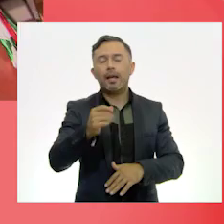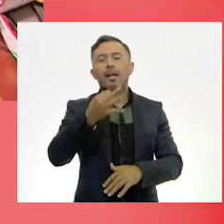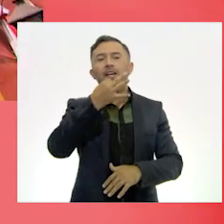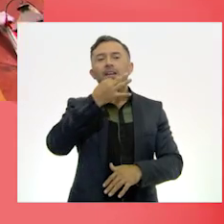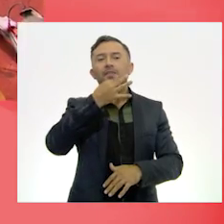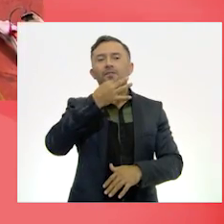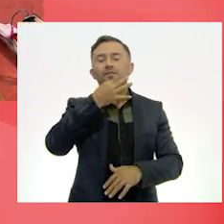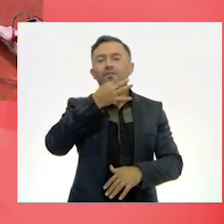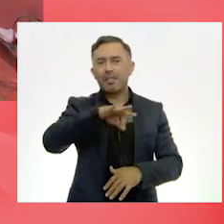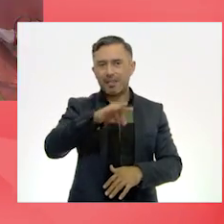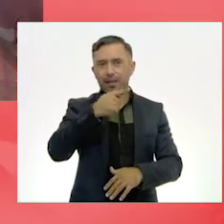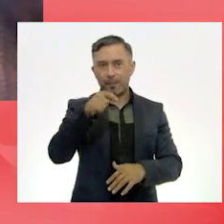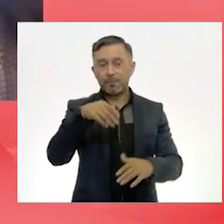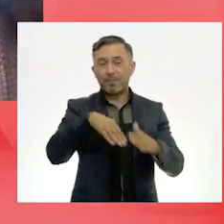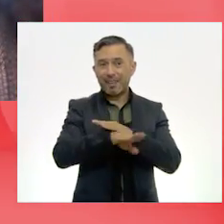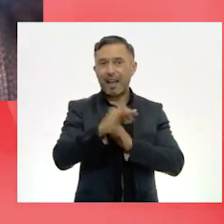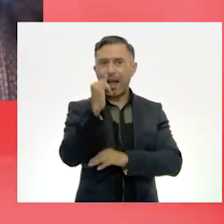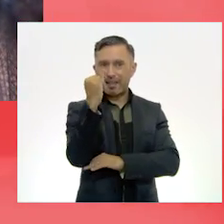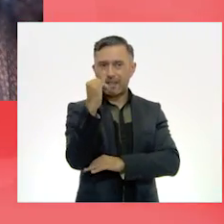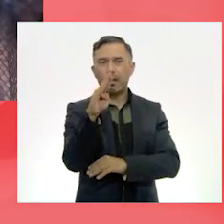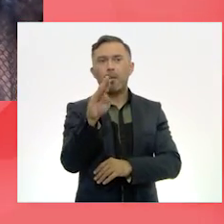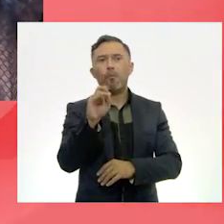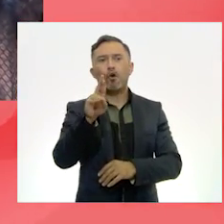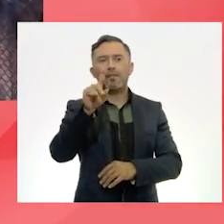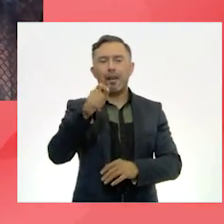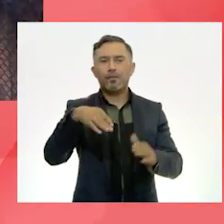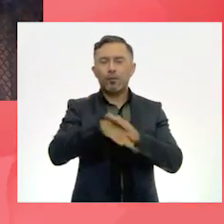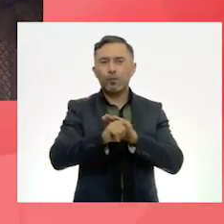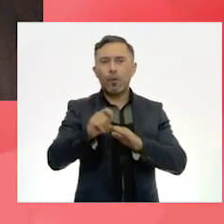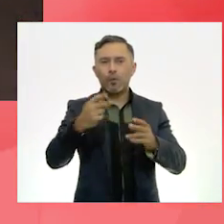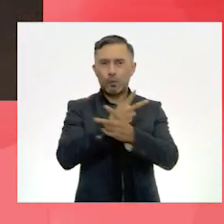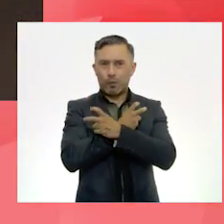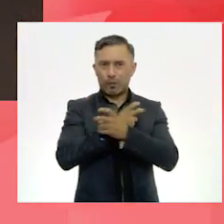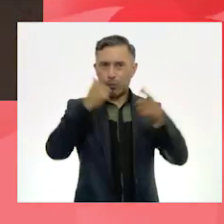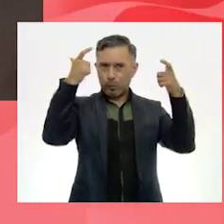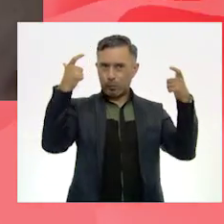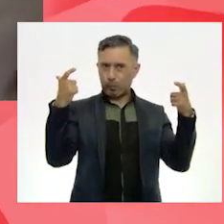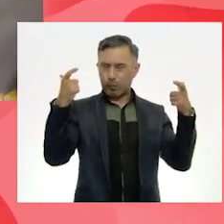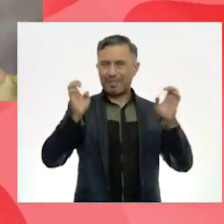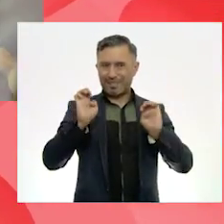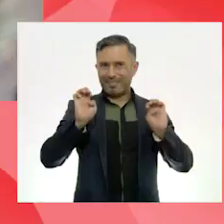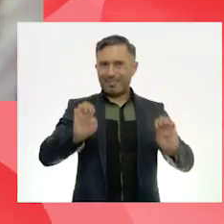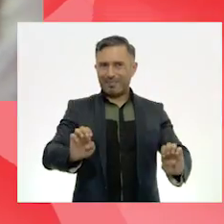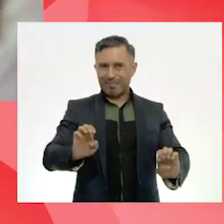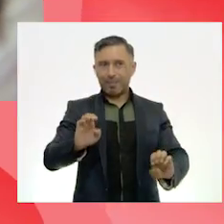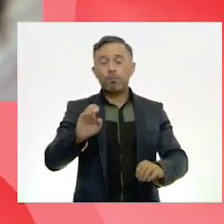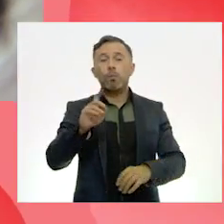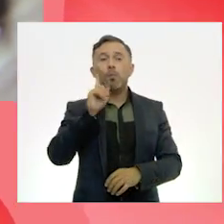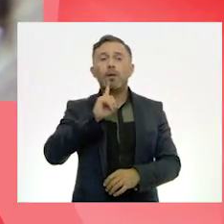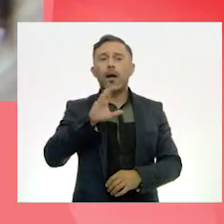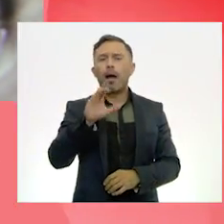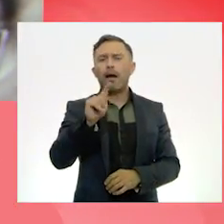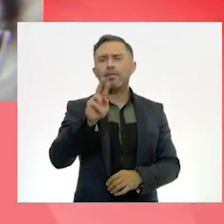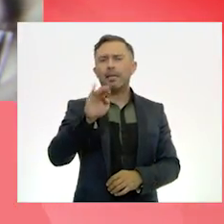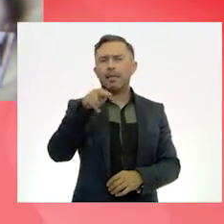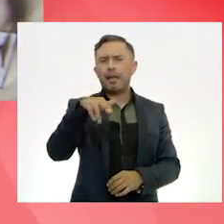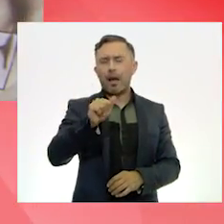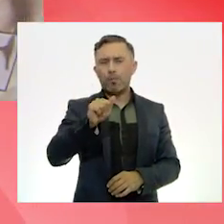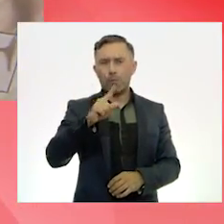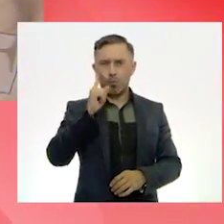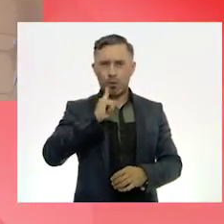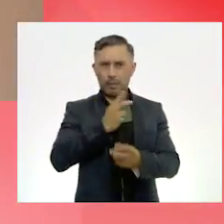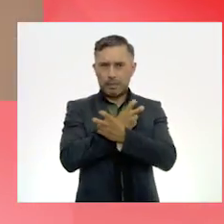Catrinas en el Jardín Borda. Las animadoras principales de la fiesta son las Catrinas, símbolo oficial de la muerte en